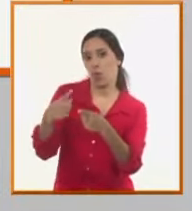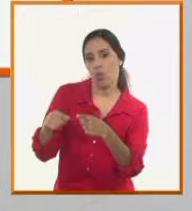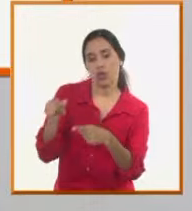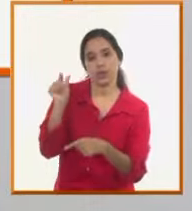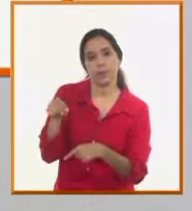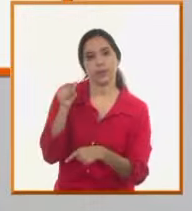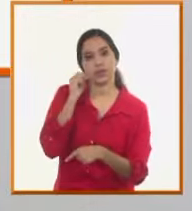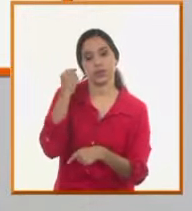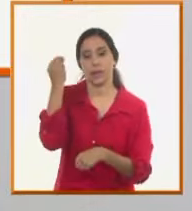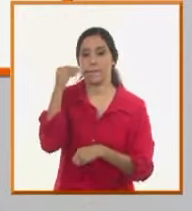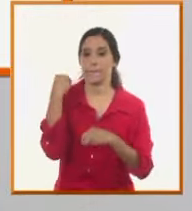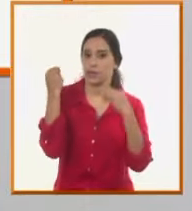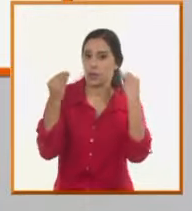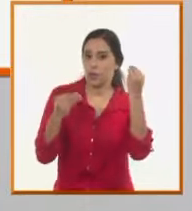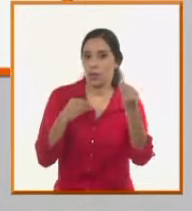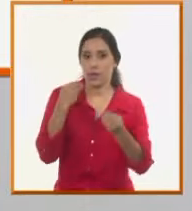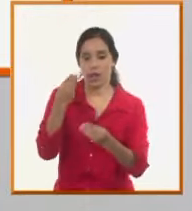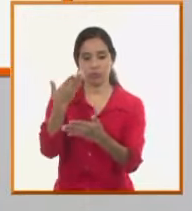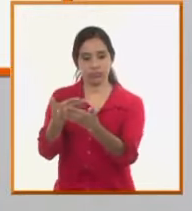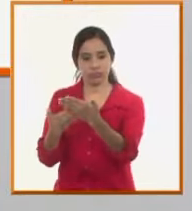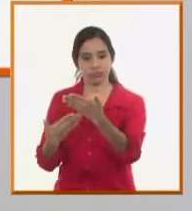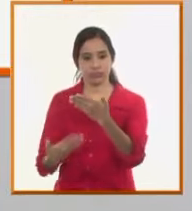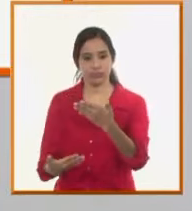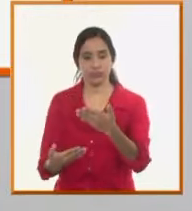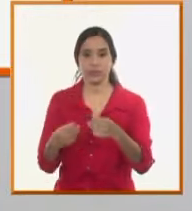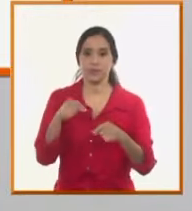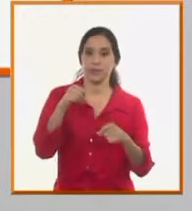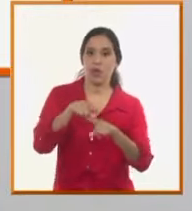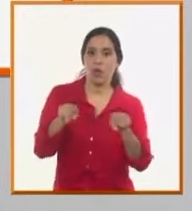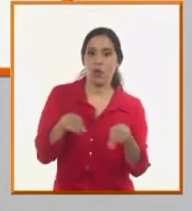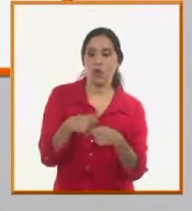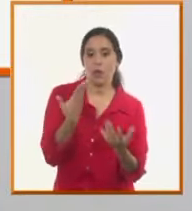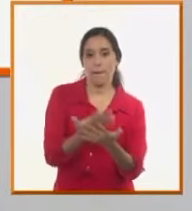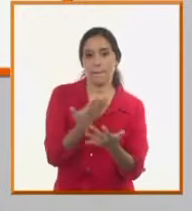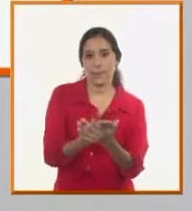pues ahí está en La Habana, está el 10 de octubre la oficina